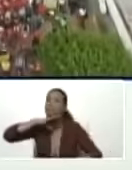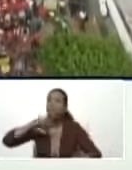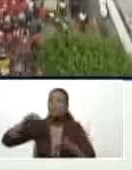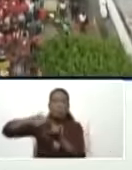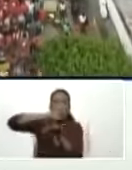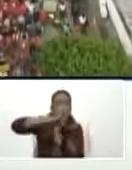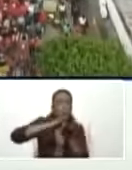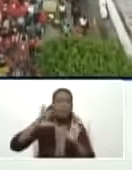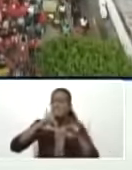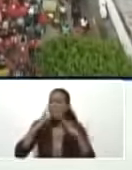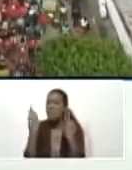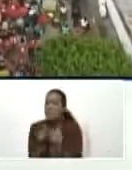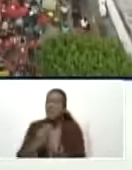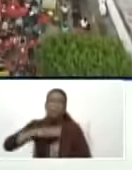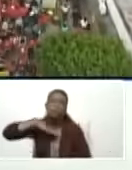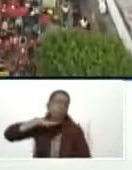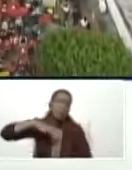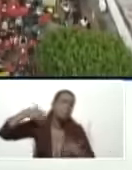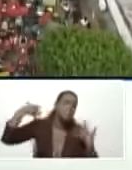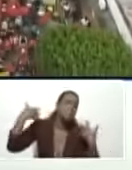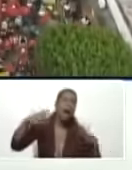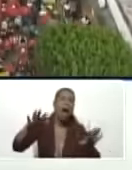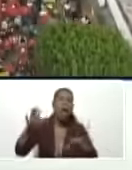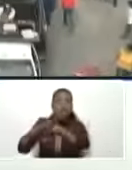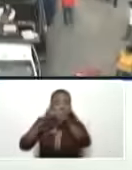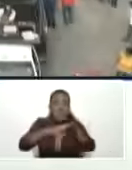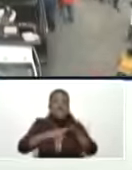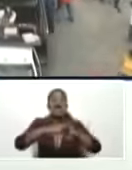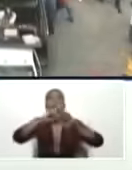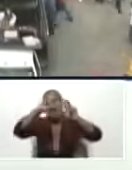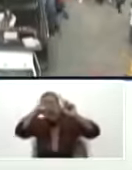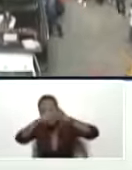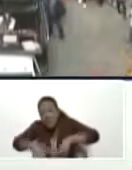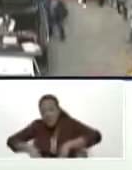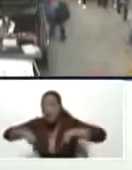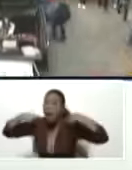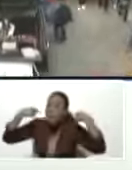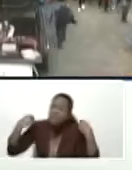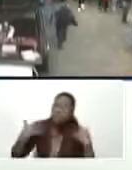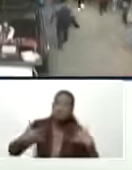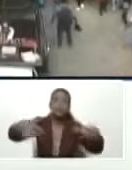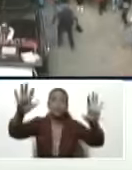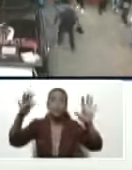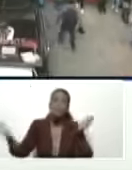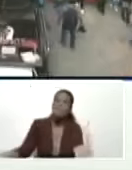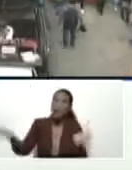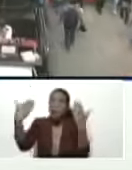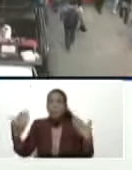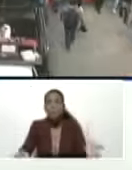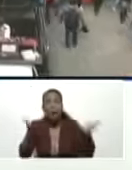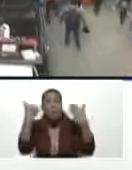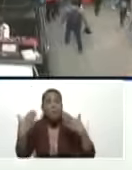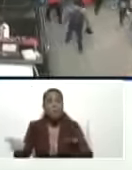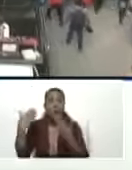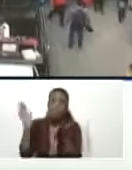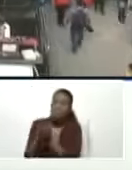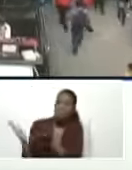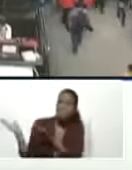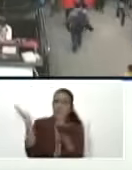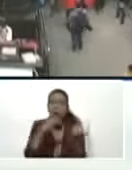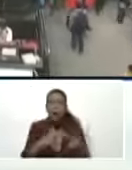de mi familia. Y después les pido a todos, vamos a levantar todo el mundo. ¡Rum! Y levantamos todo el